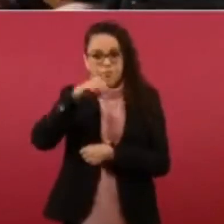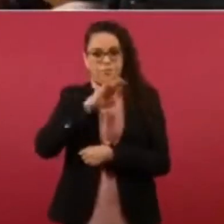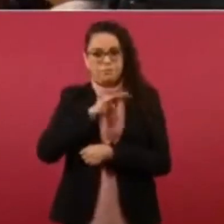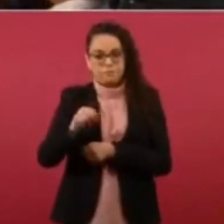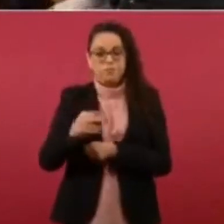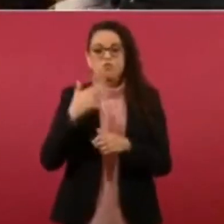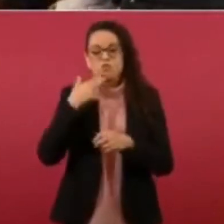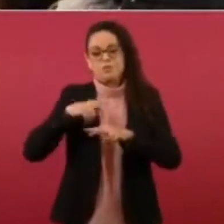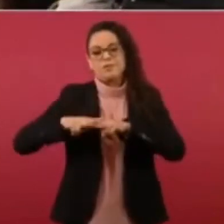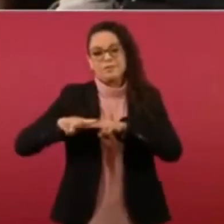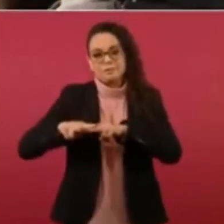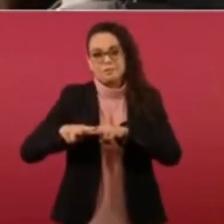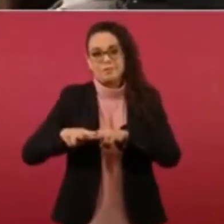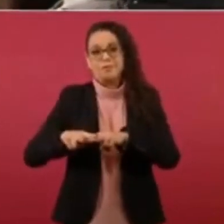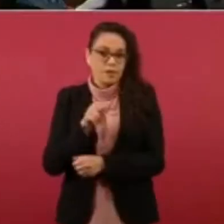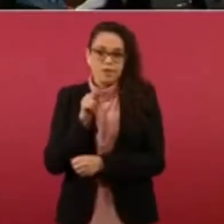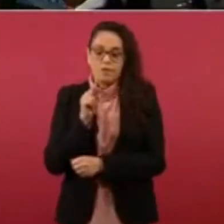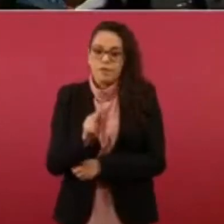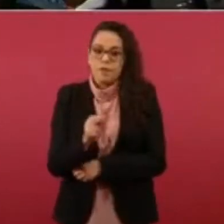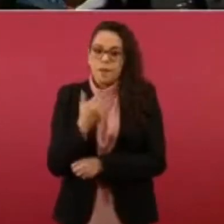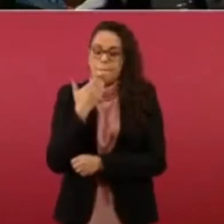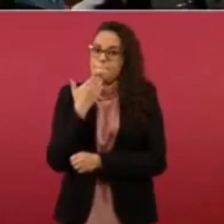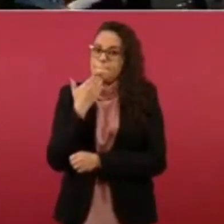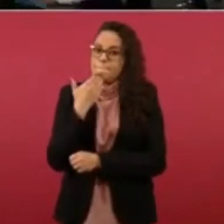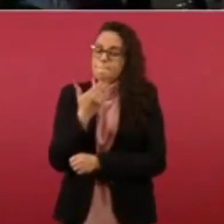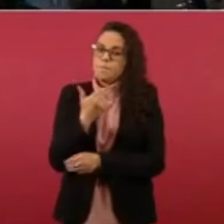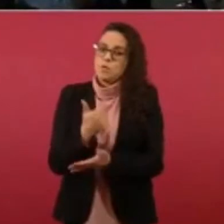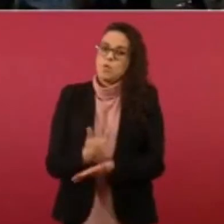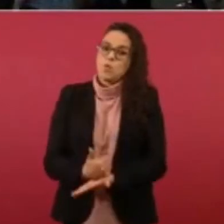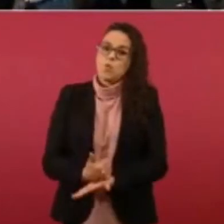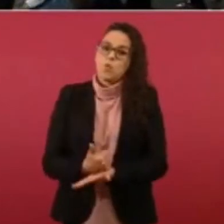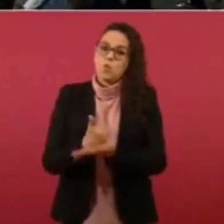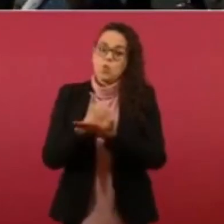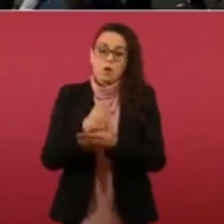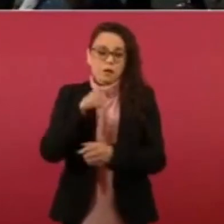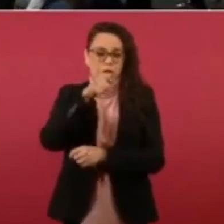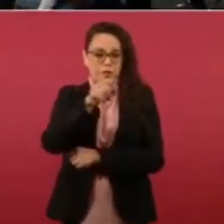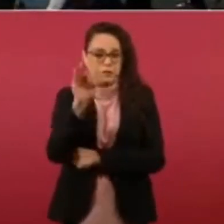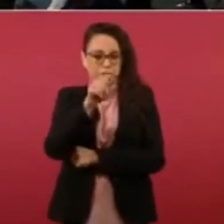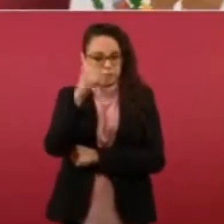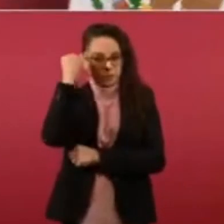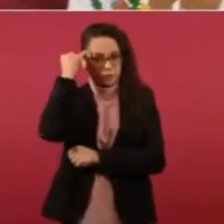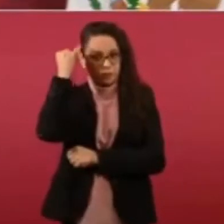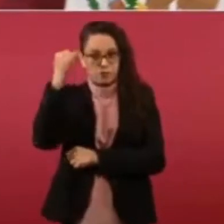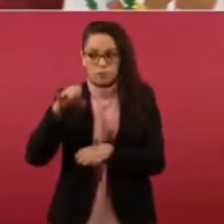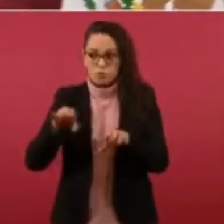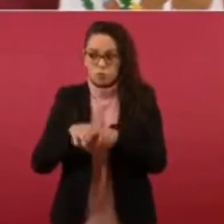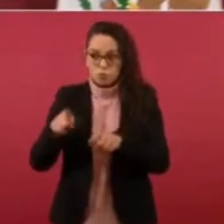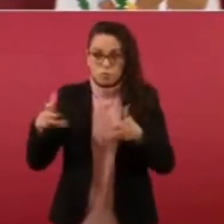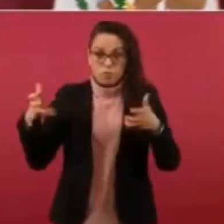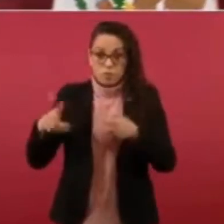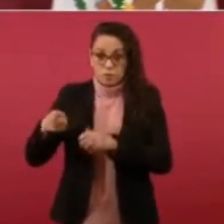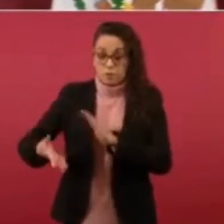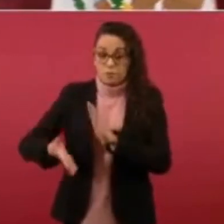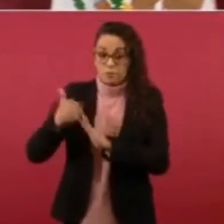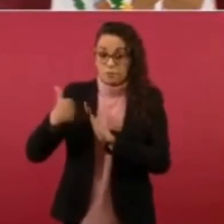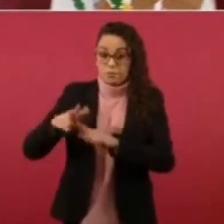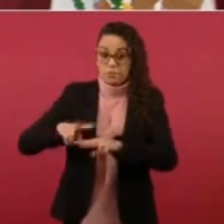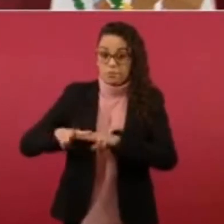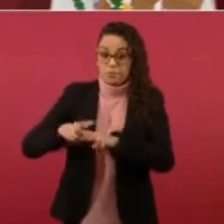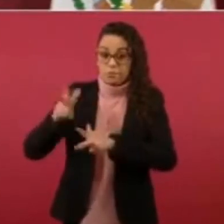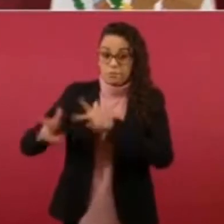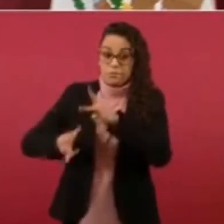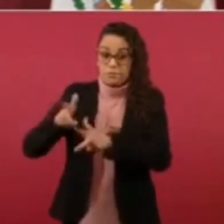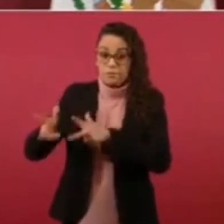de las zonas arqueológicas. Imagínense lo que significa la construcción de esta obra en derrama